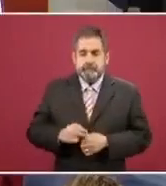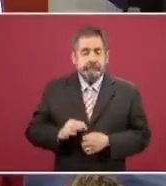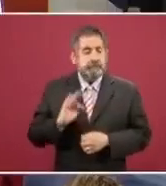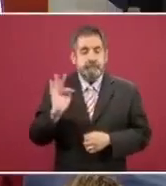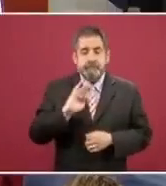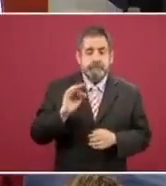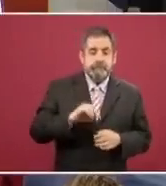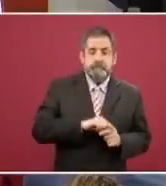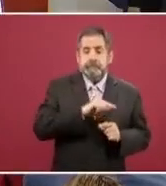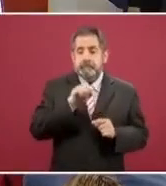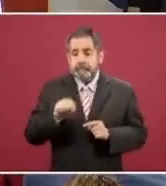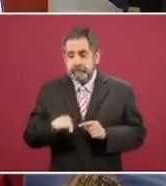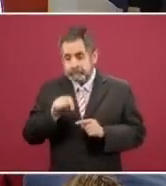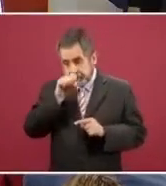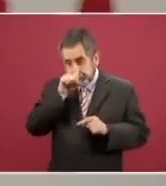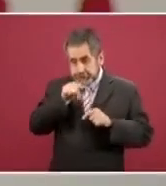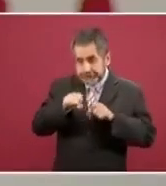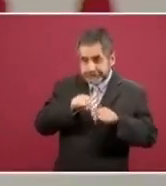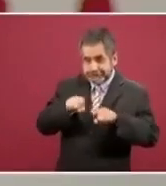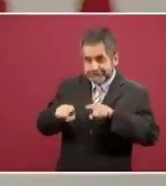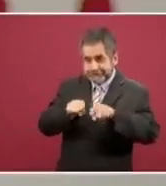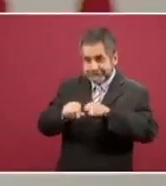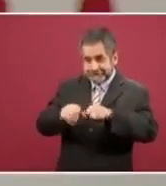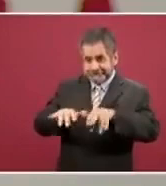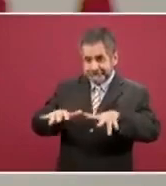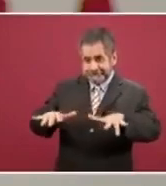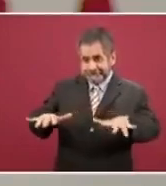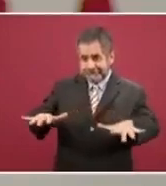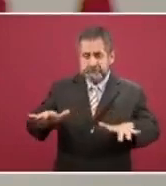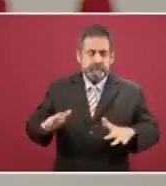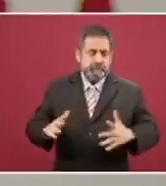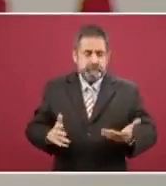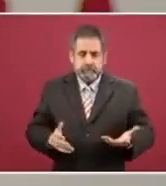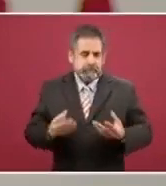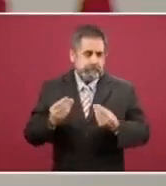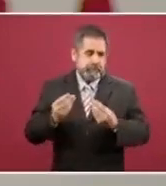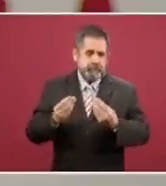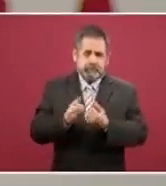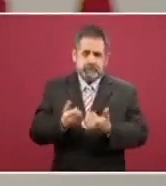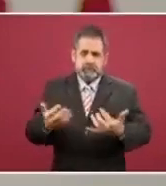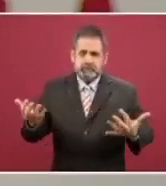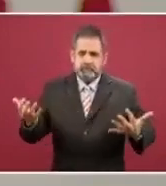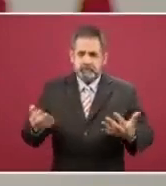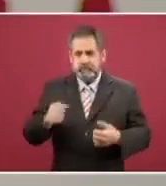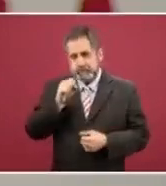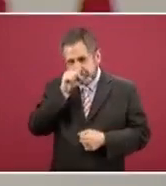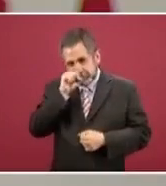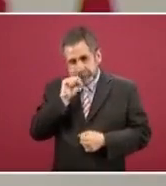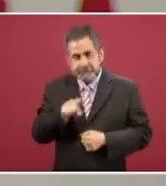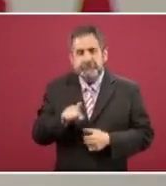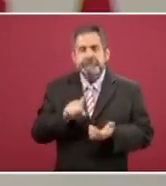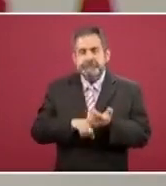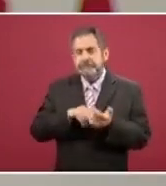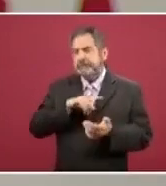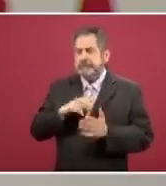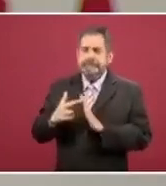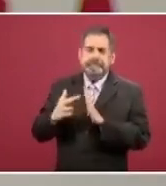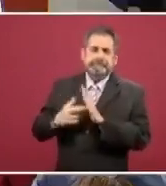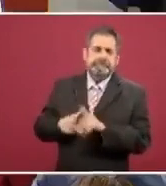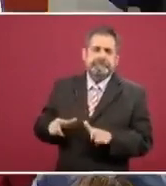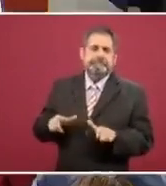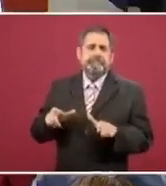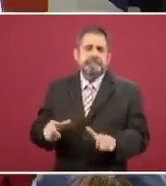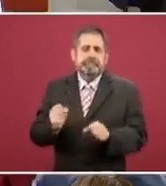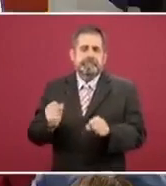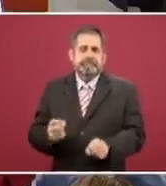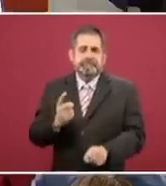transmisión, donde ya no son rastreables las cadenas de transmisión, porque son muchos, están también todas las otras medidas de salud pública que